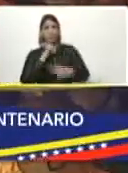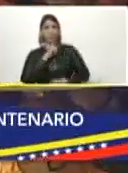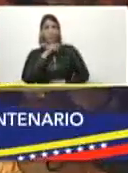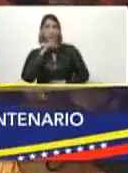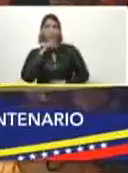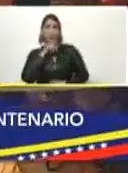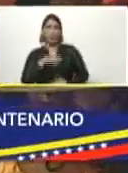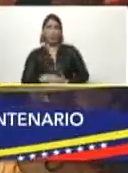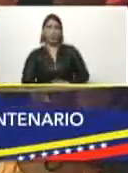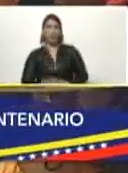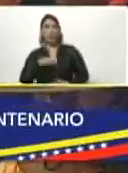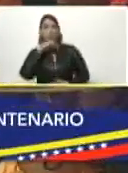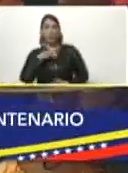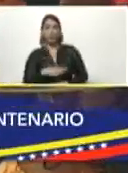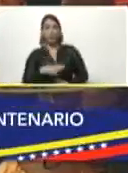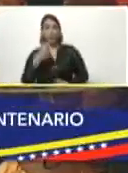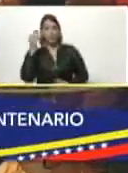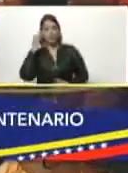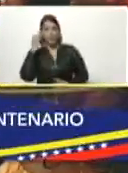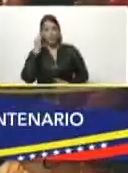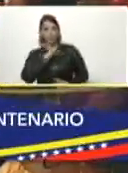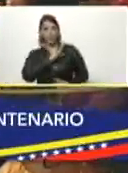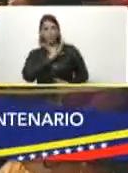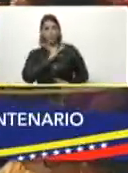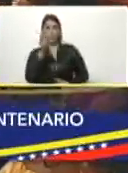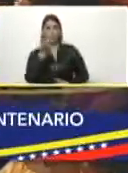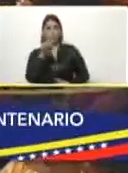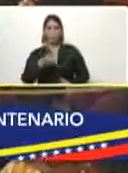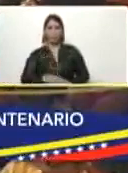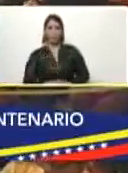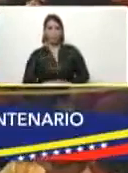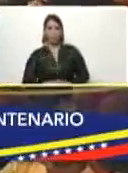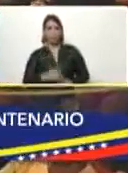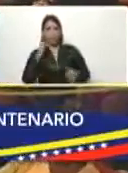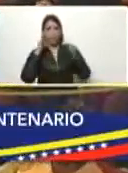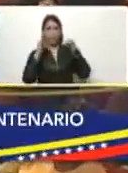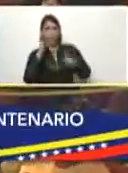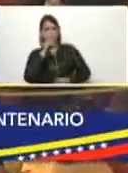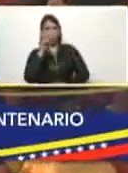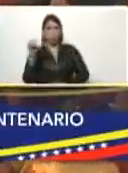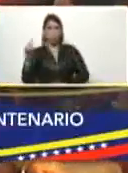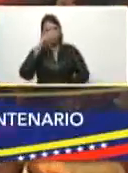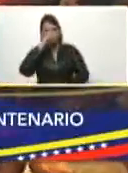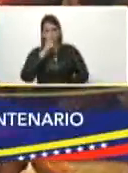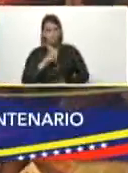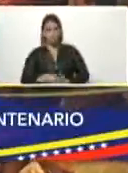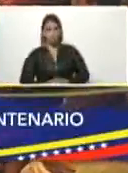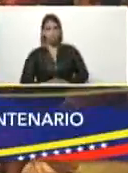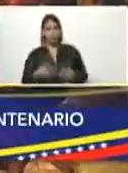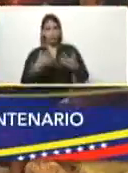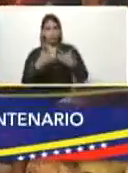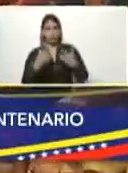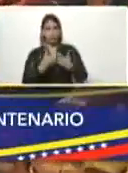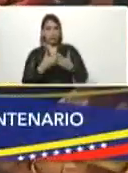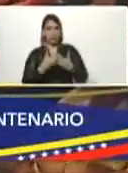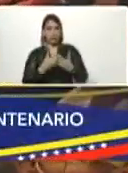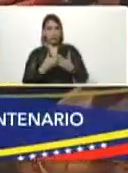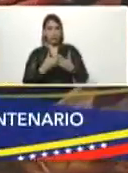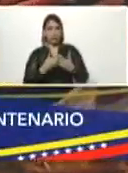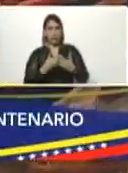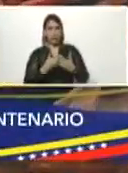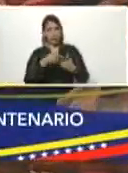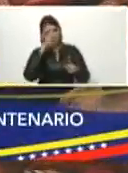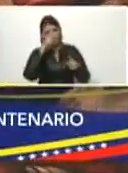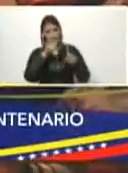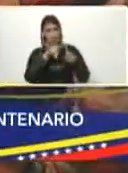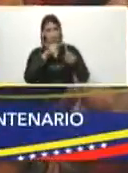Historia, Memoria y Patrimonio de Venezuela, con motivo al bicentenario de la Batalla de Pichincha en el